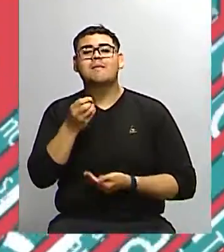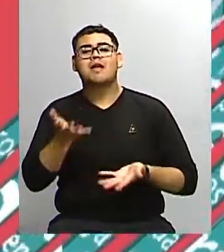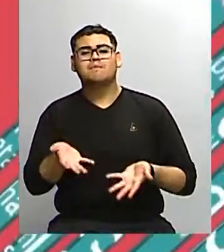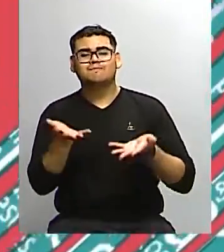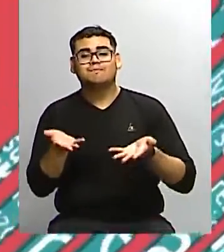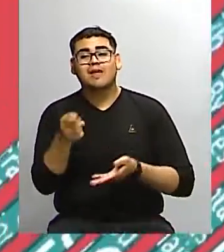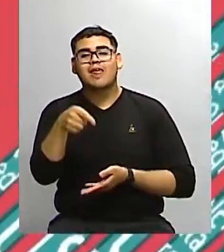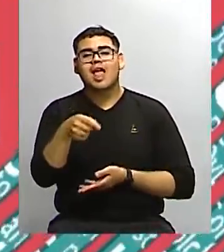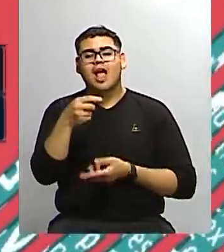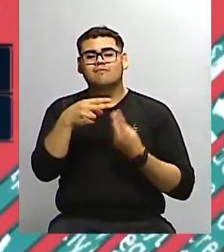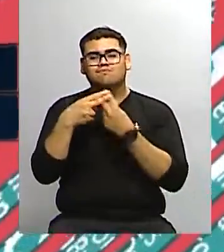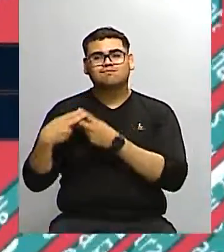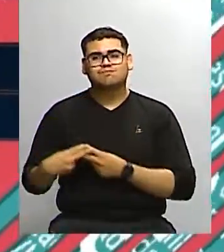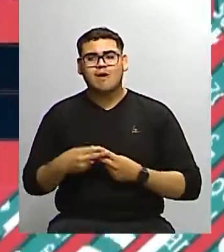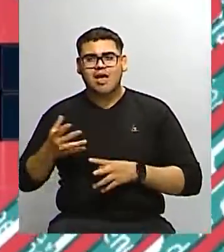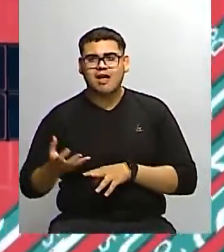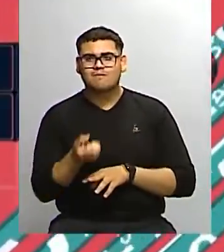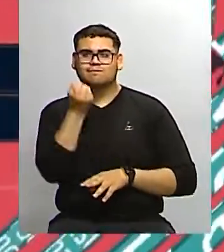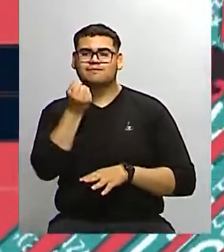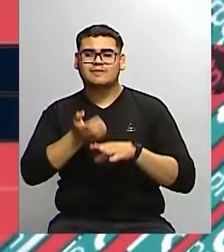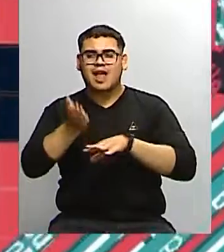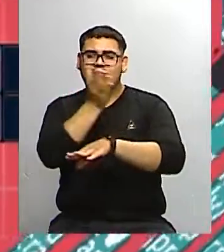cáncer de mama, teniendo en cuenta que la detección precoz,